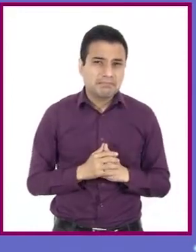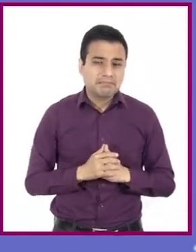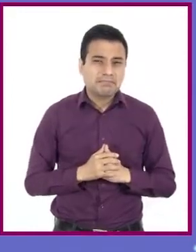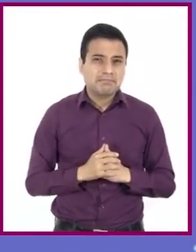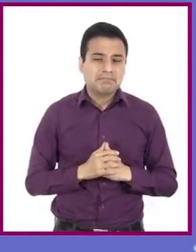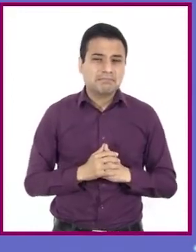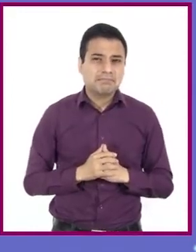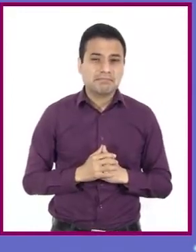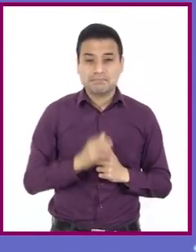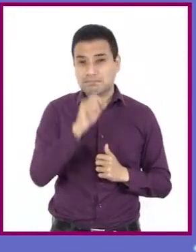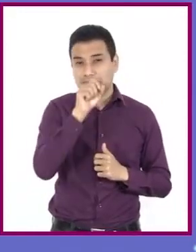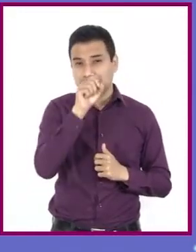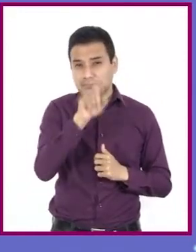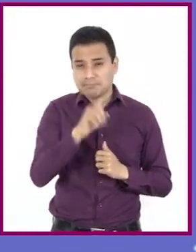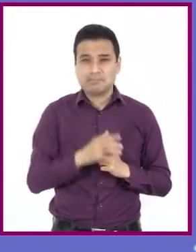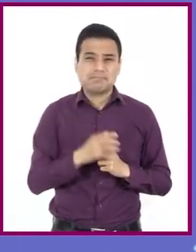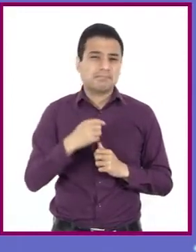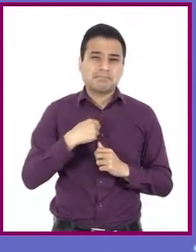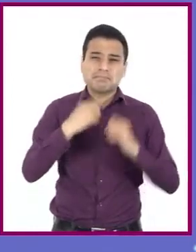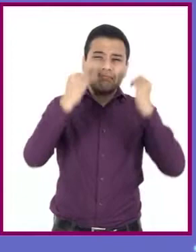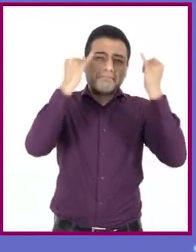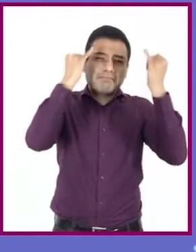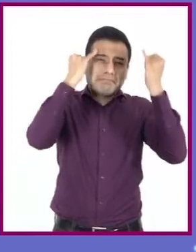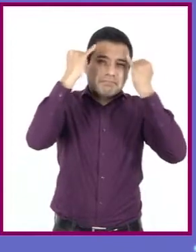o también cosas que imaginamos.